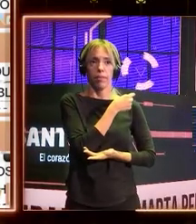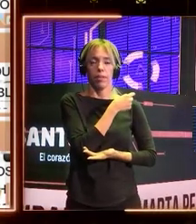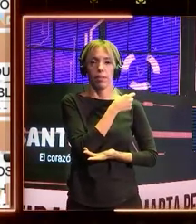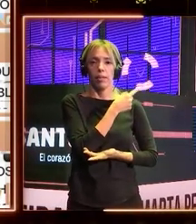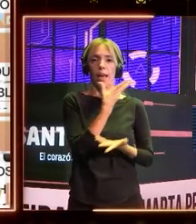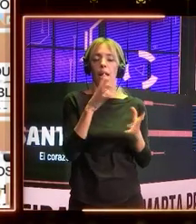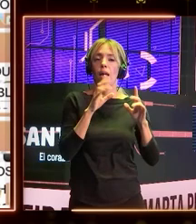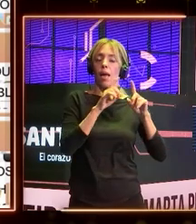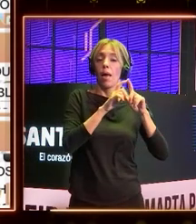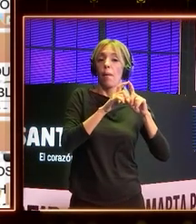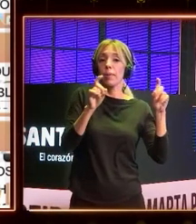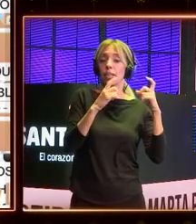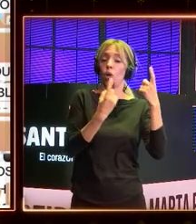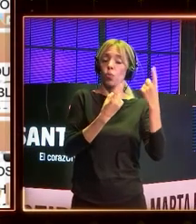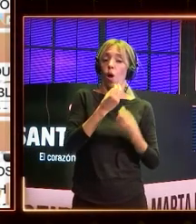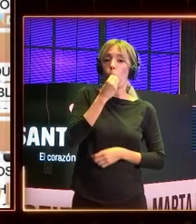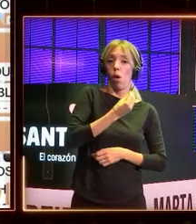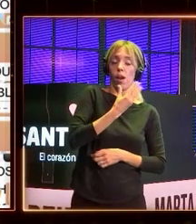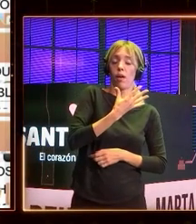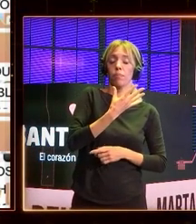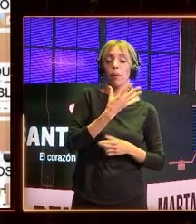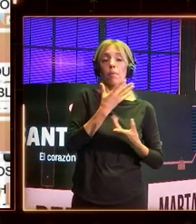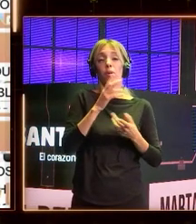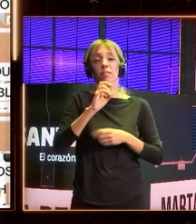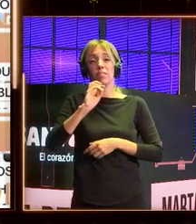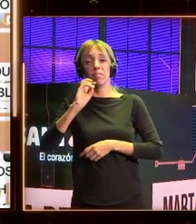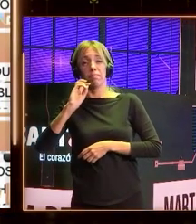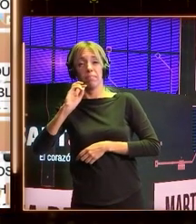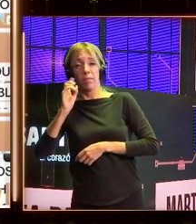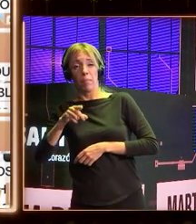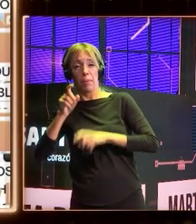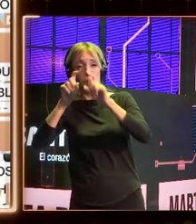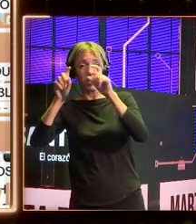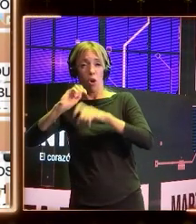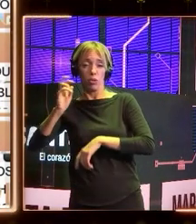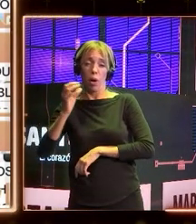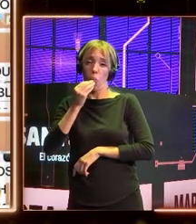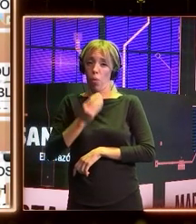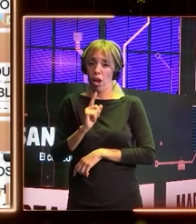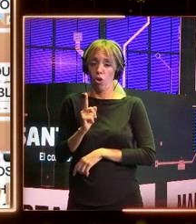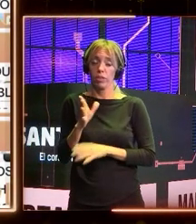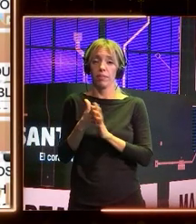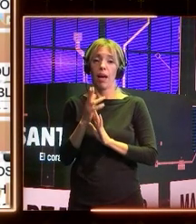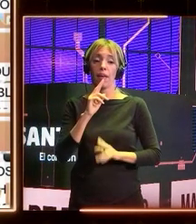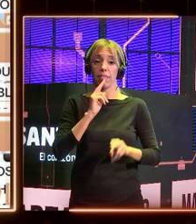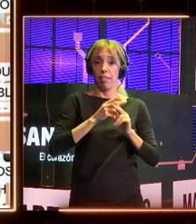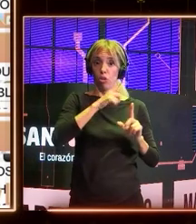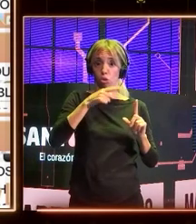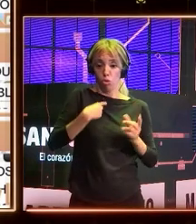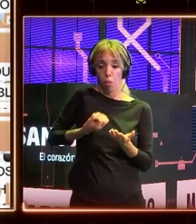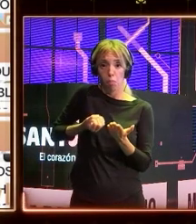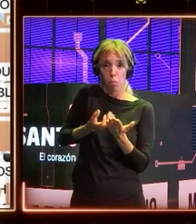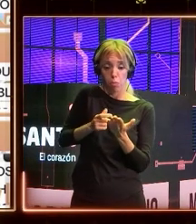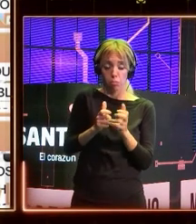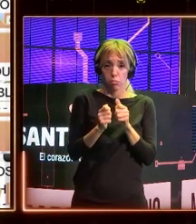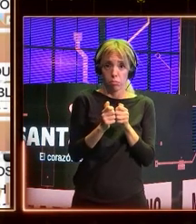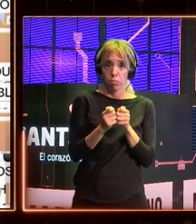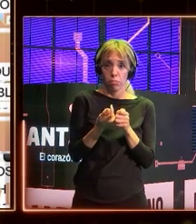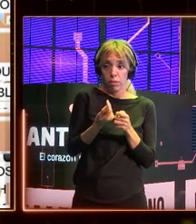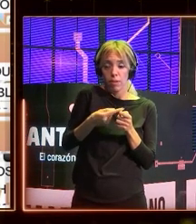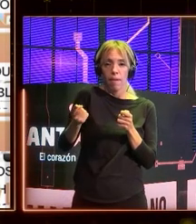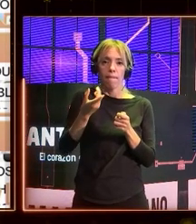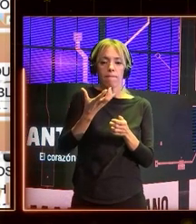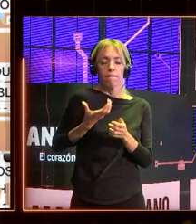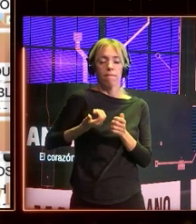las empresas buenas. Luego hay un montón de empresas que no son tan buenas, que utilizan todos esos datos que nosotros les damos a través de nuestros